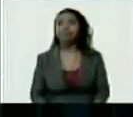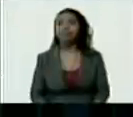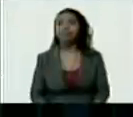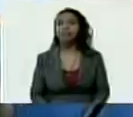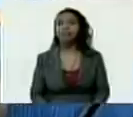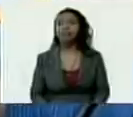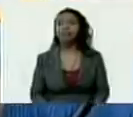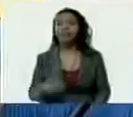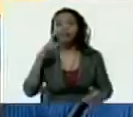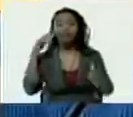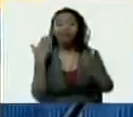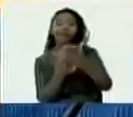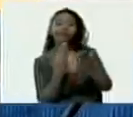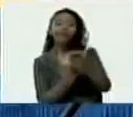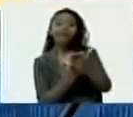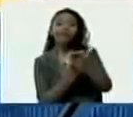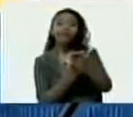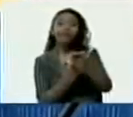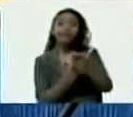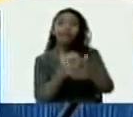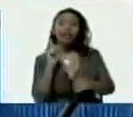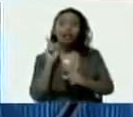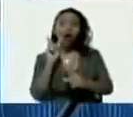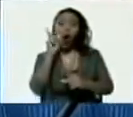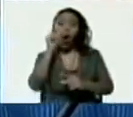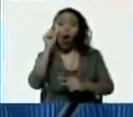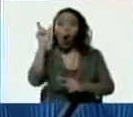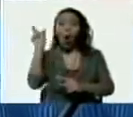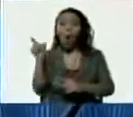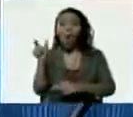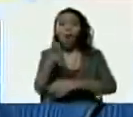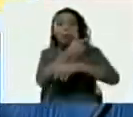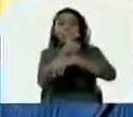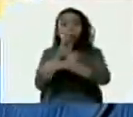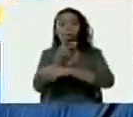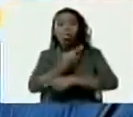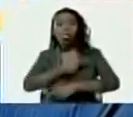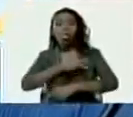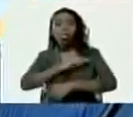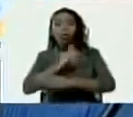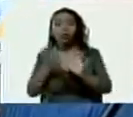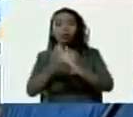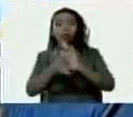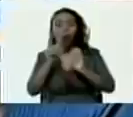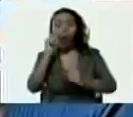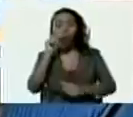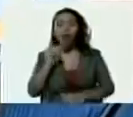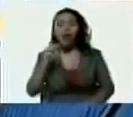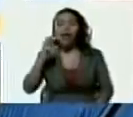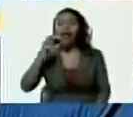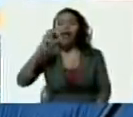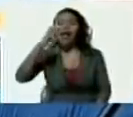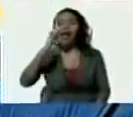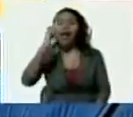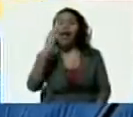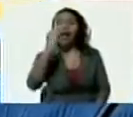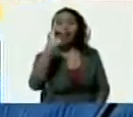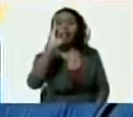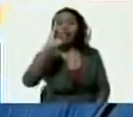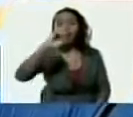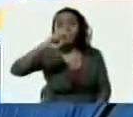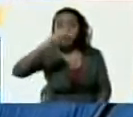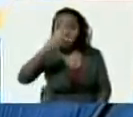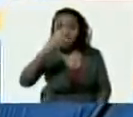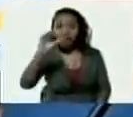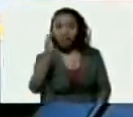Es el testimonio de este señor, Clímaco Eric Medina. Y eso explica el